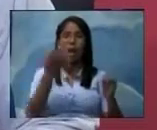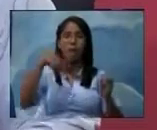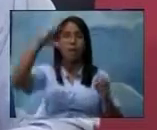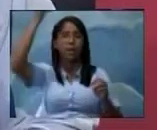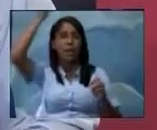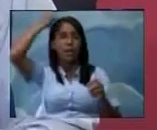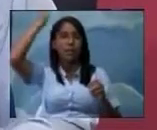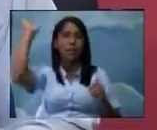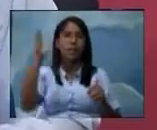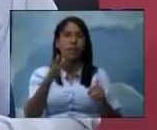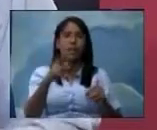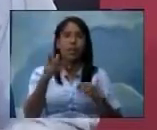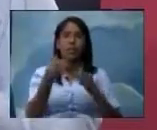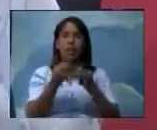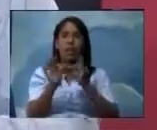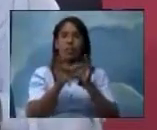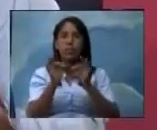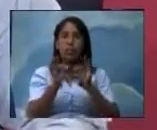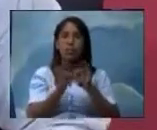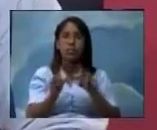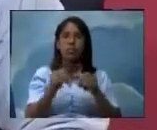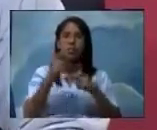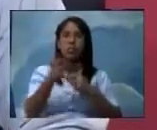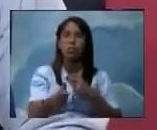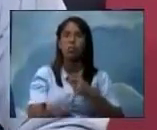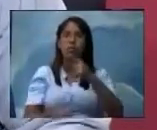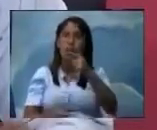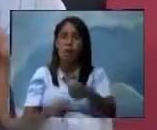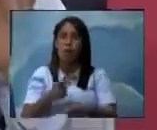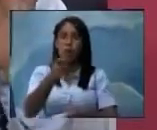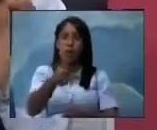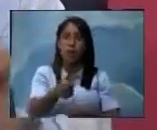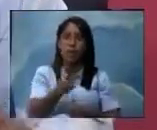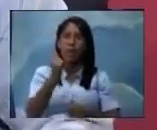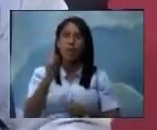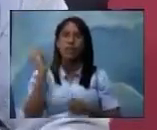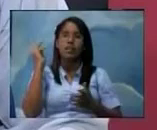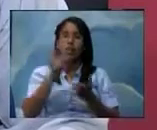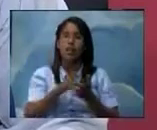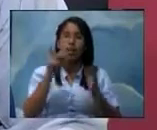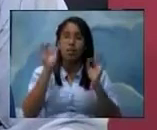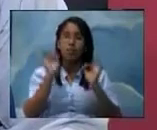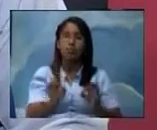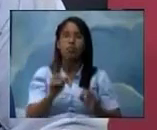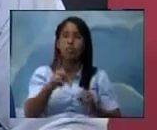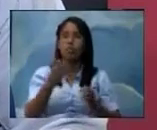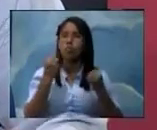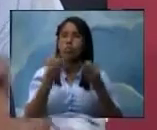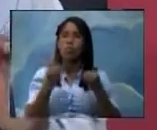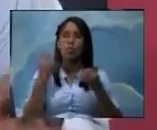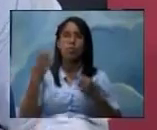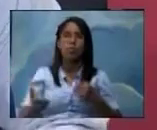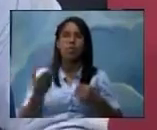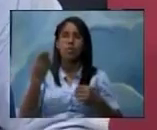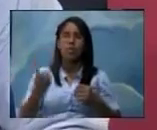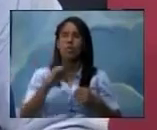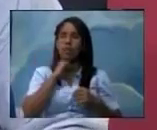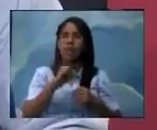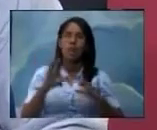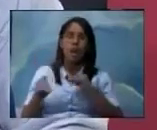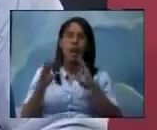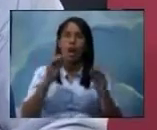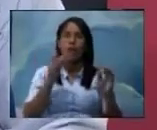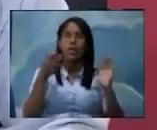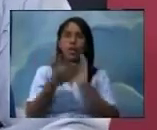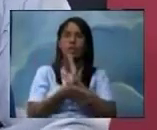Le viene dando la interpretación paso a paso y llega a un punto acá muy importante, y es que habla